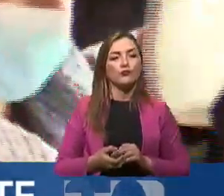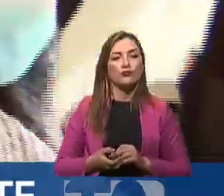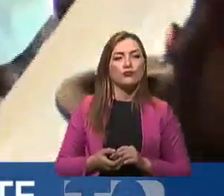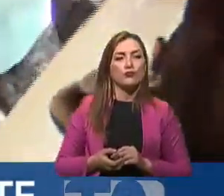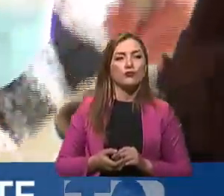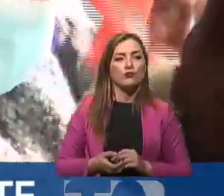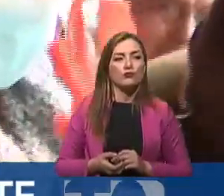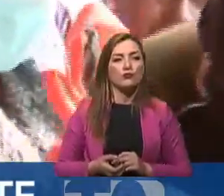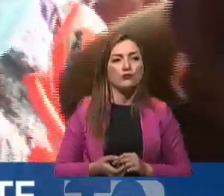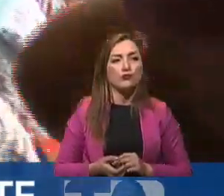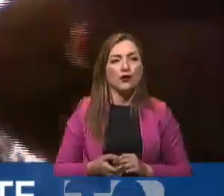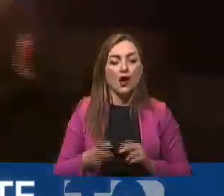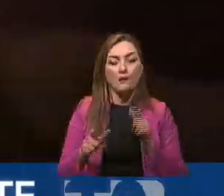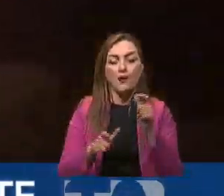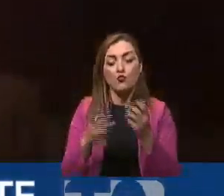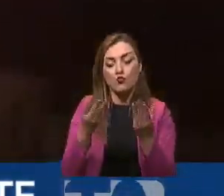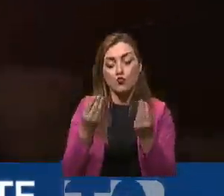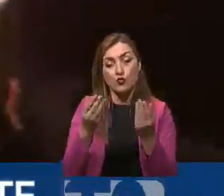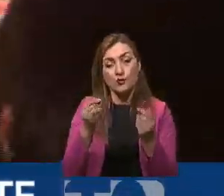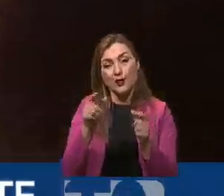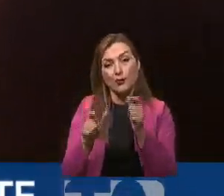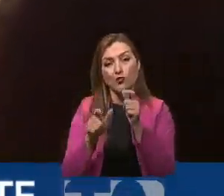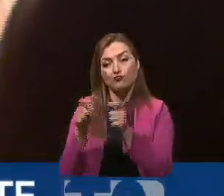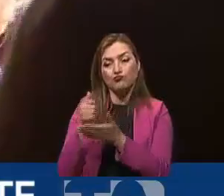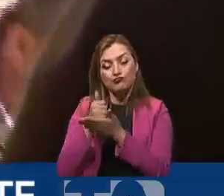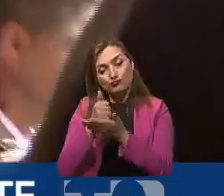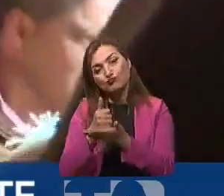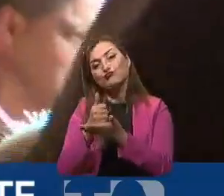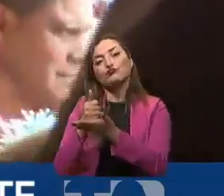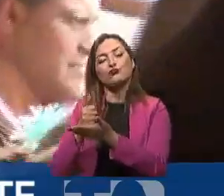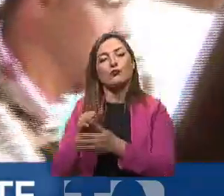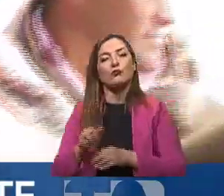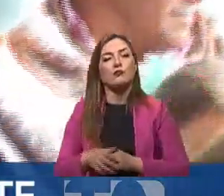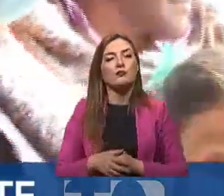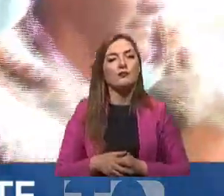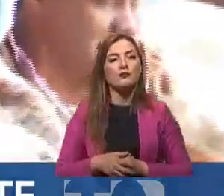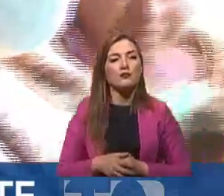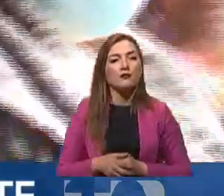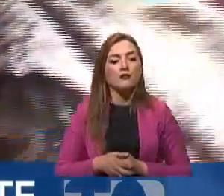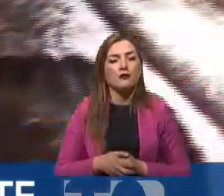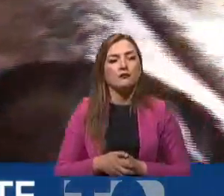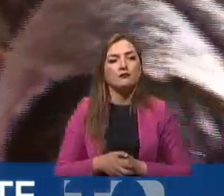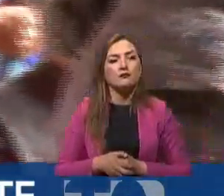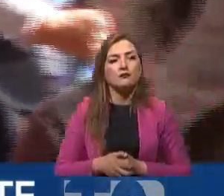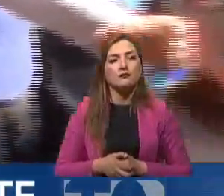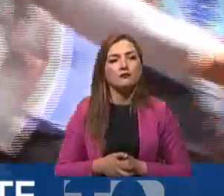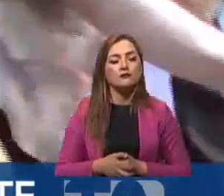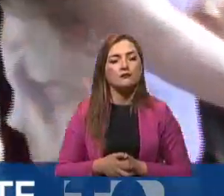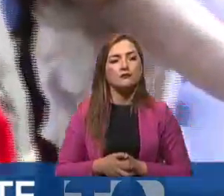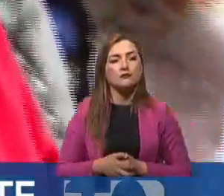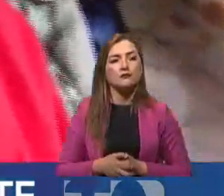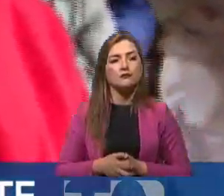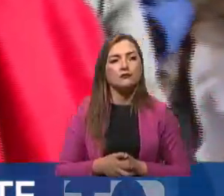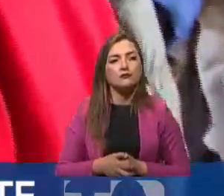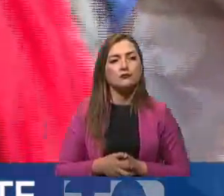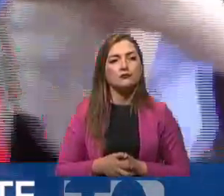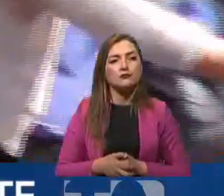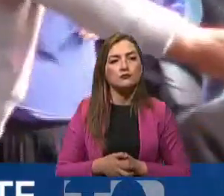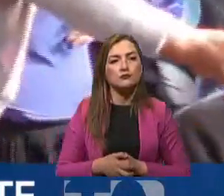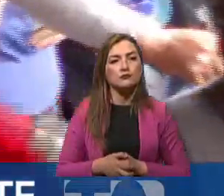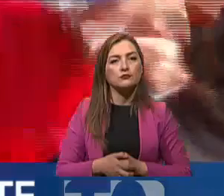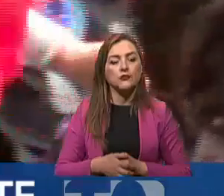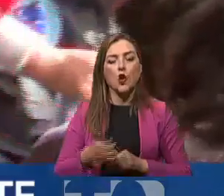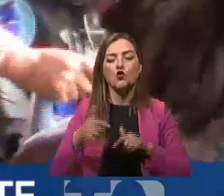hay gran cantidad de personas que son beneficiarias ya de este servicio. Giselle, coméntanos en qué sectores, en qué